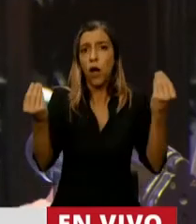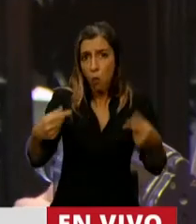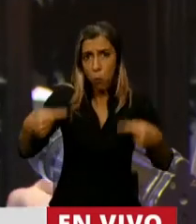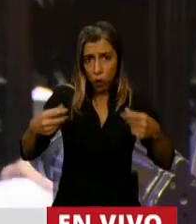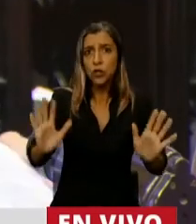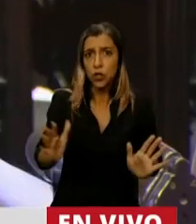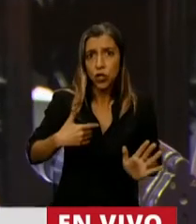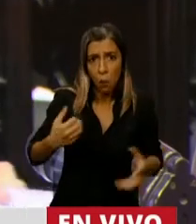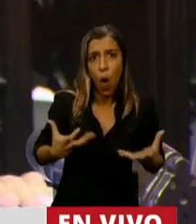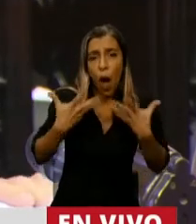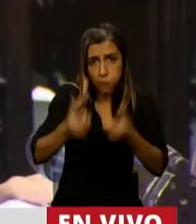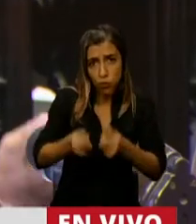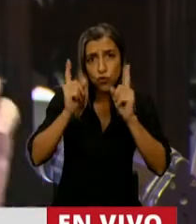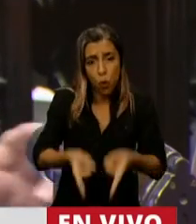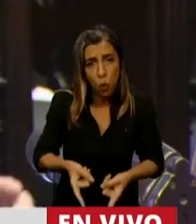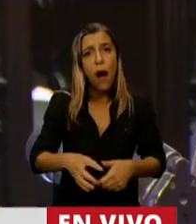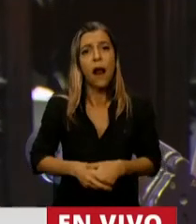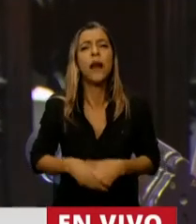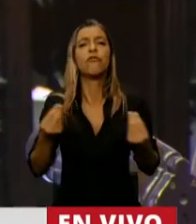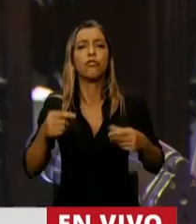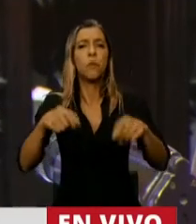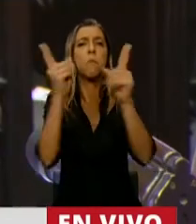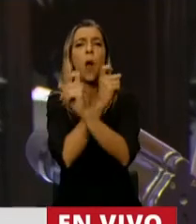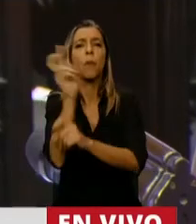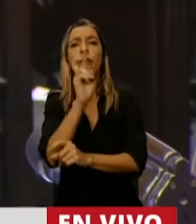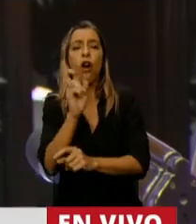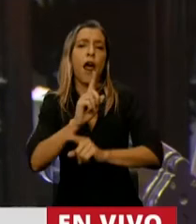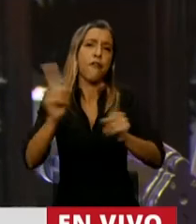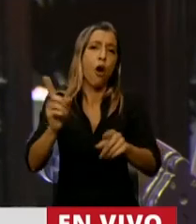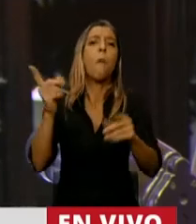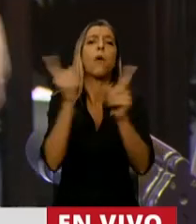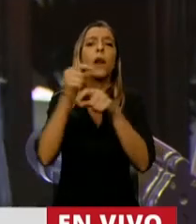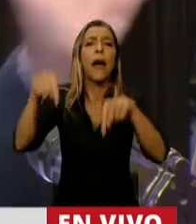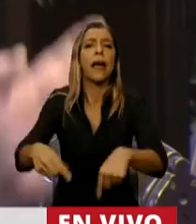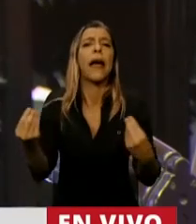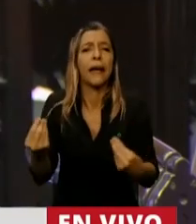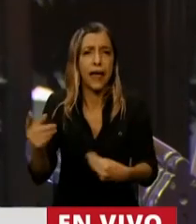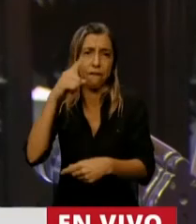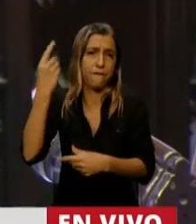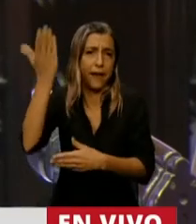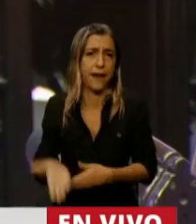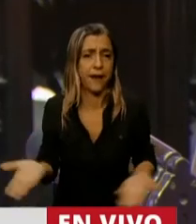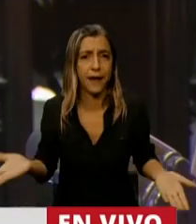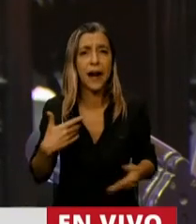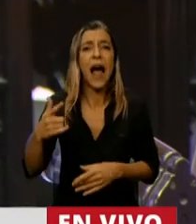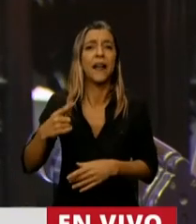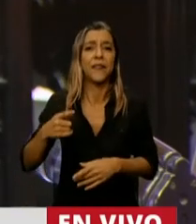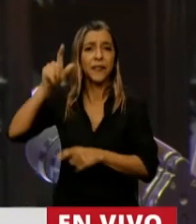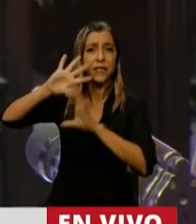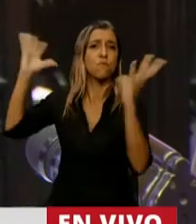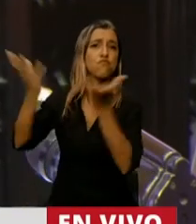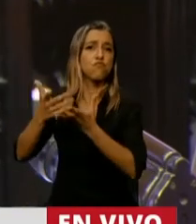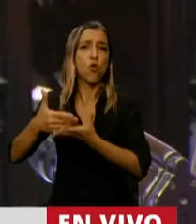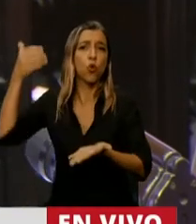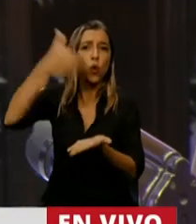el dólar, el problema son los Fernández. Nadie le cree a la Argentina, ni el mundo, ni los inversionistas, ni